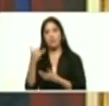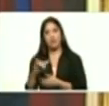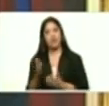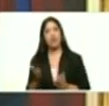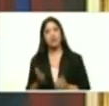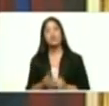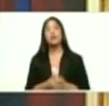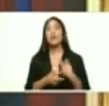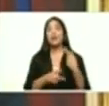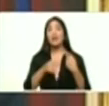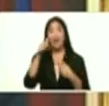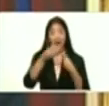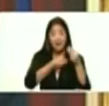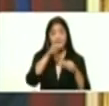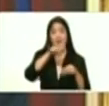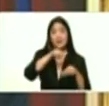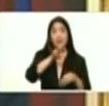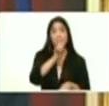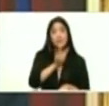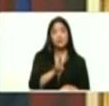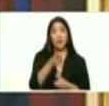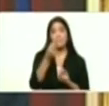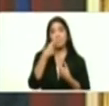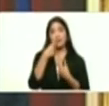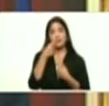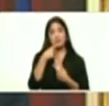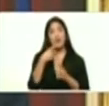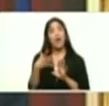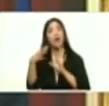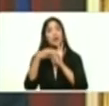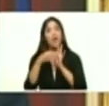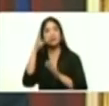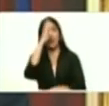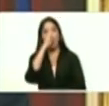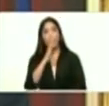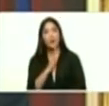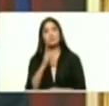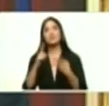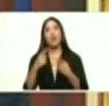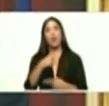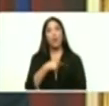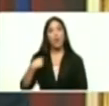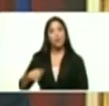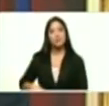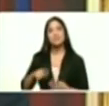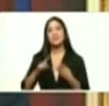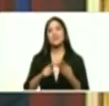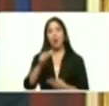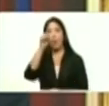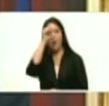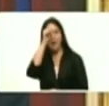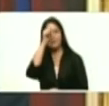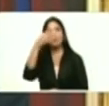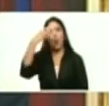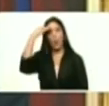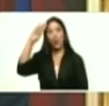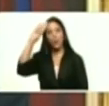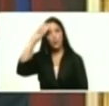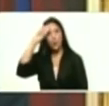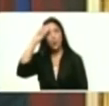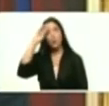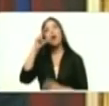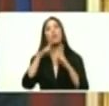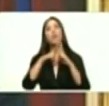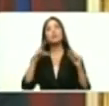y producir en Venezuela las medicinas, y nuestra alianza con Brasil, con China, con la India, con Cuba, con Nicaragua,